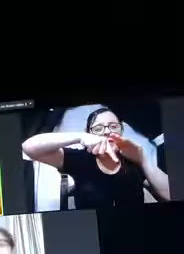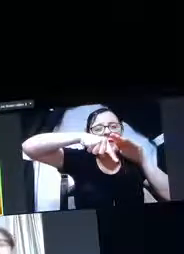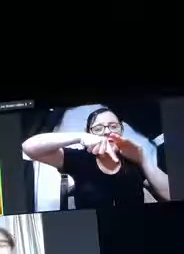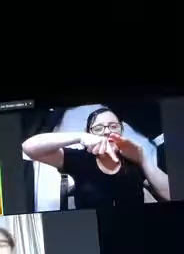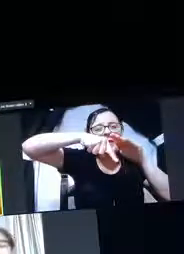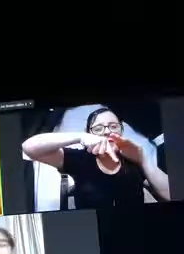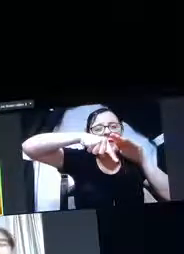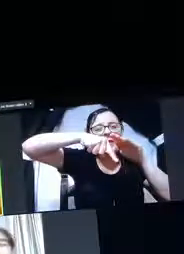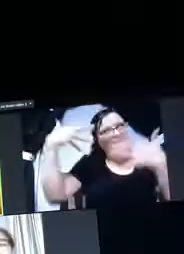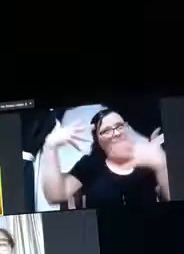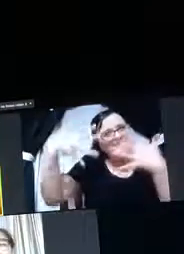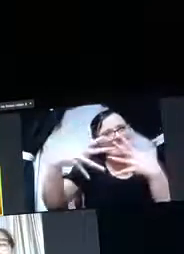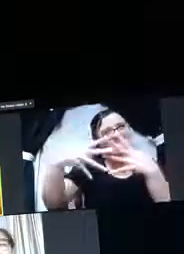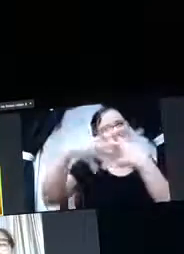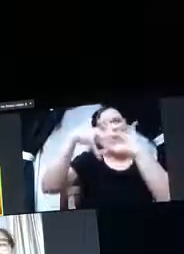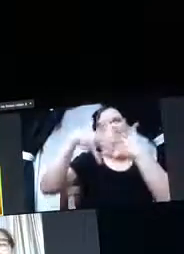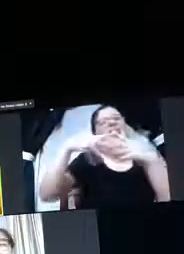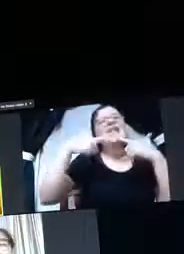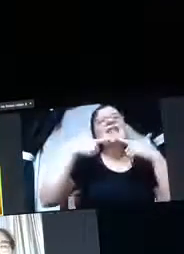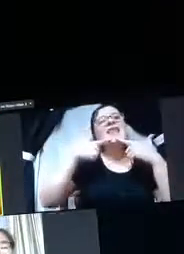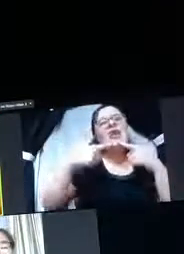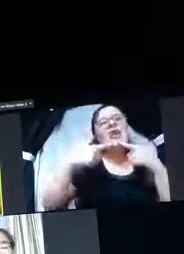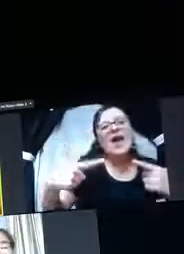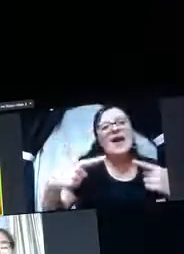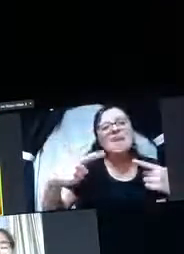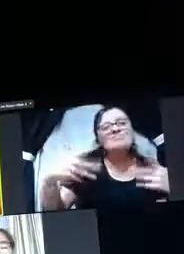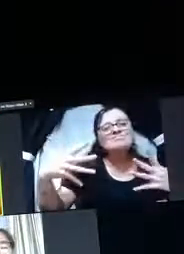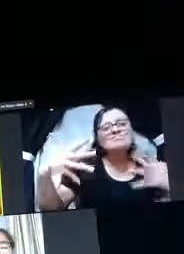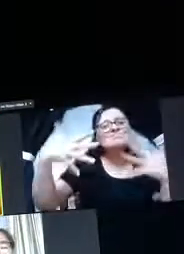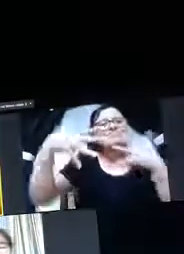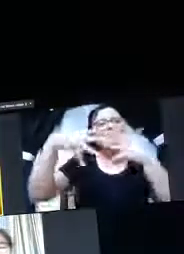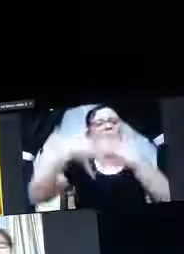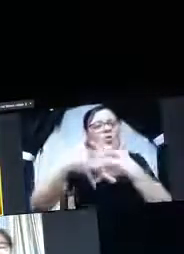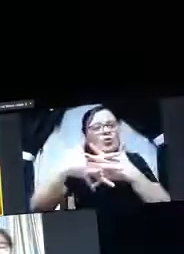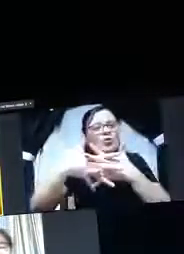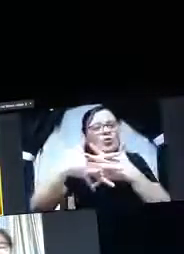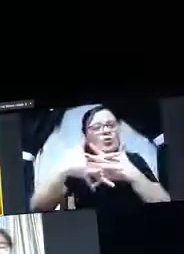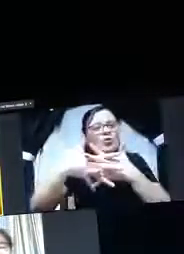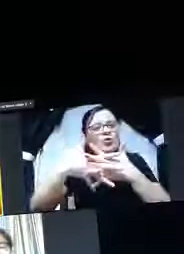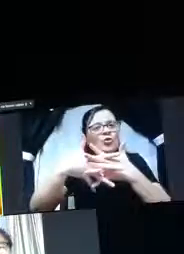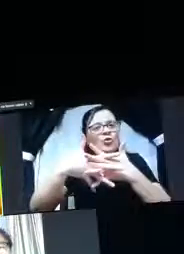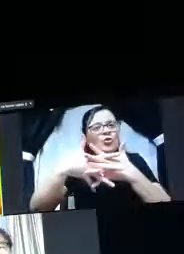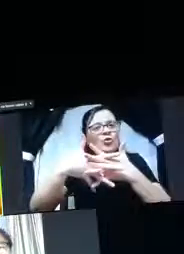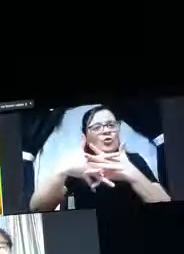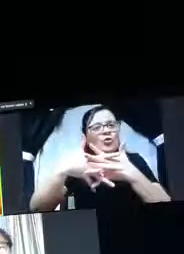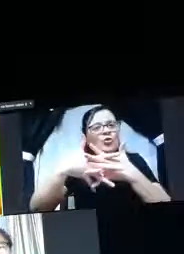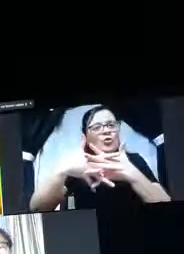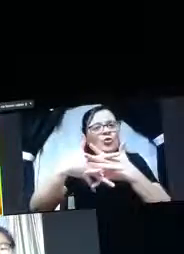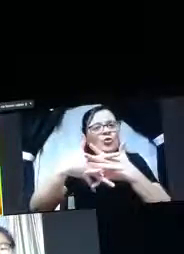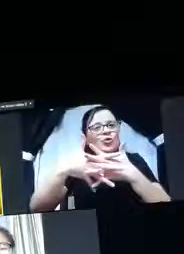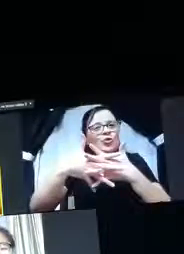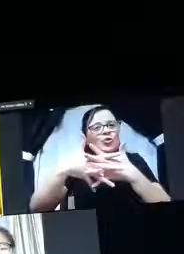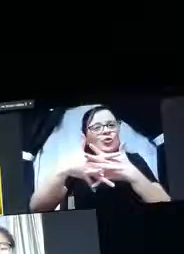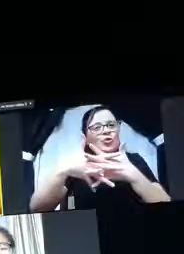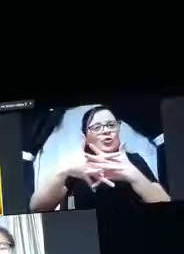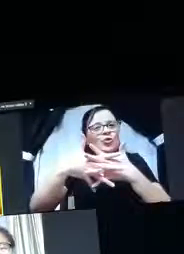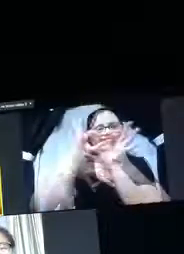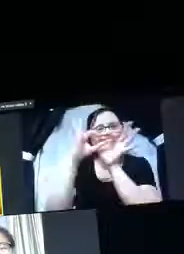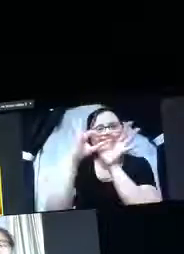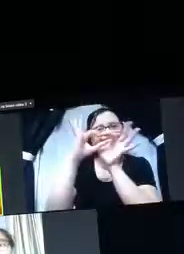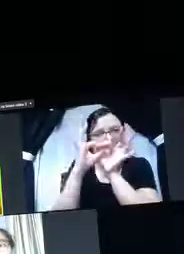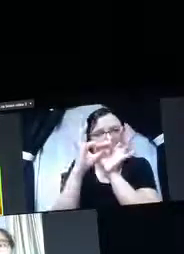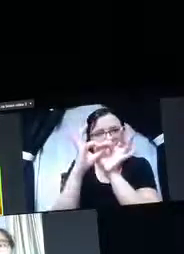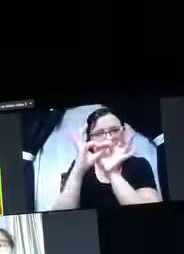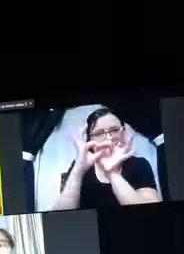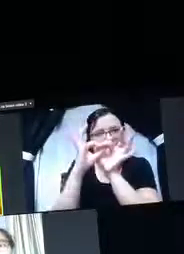a la lengua escrita, que tiene que ver con la posibilidad de traer su conocimiento del mundo y